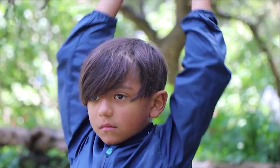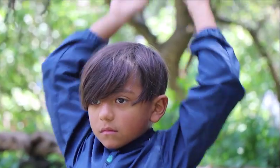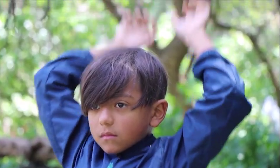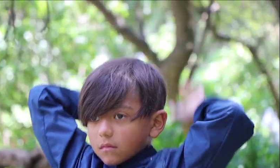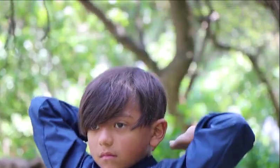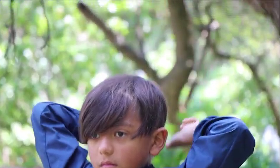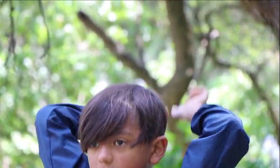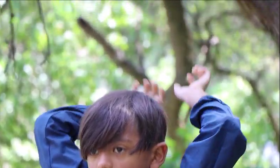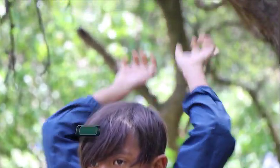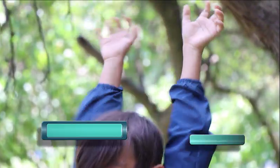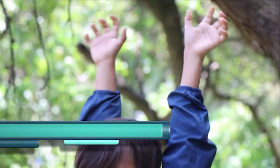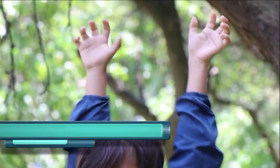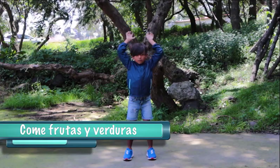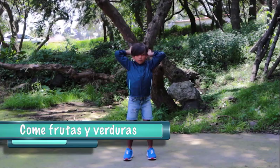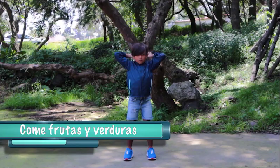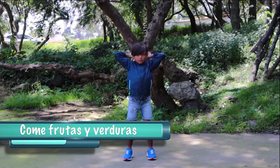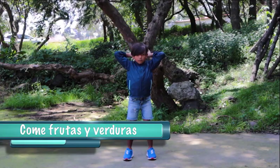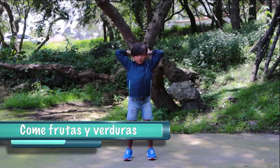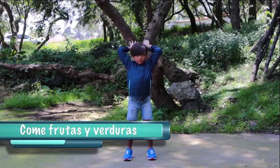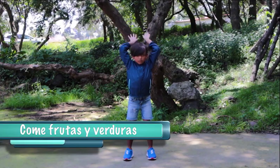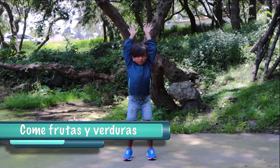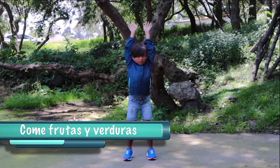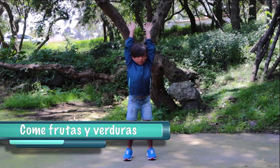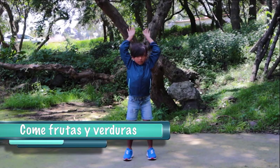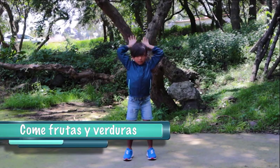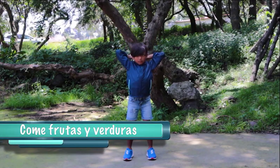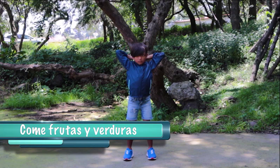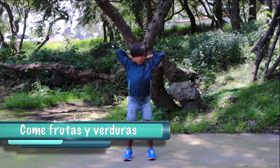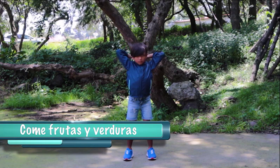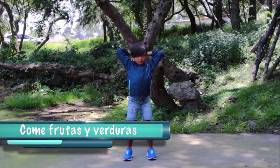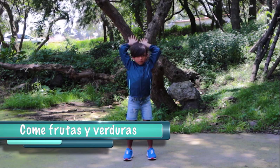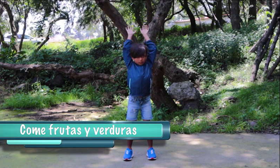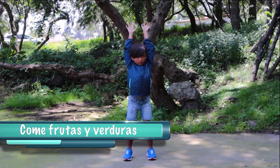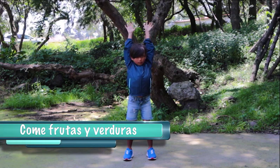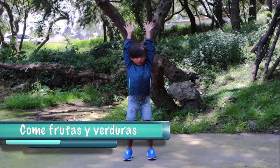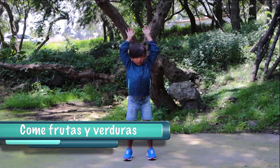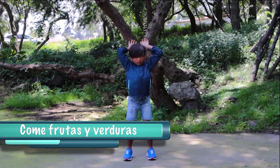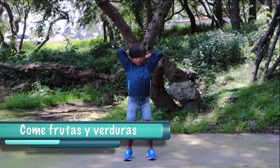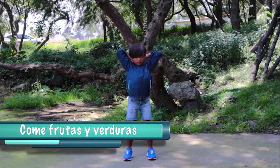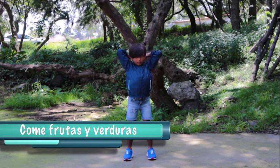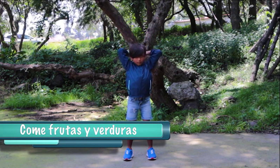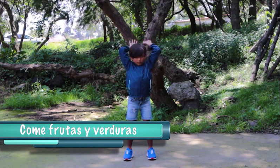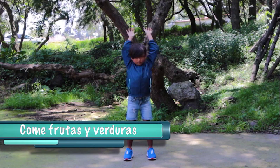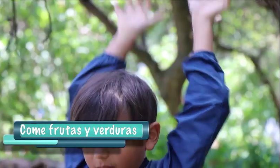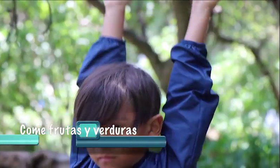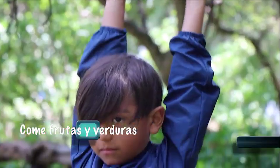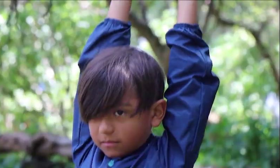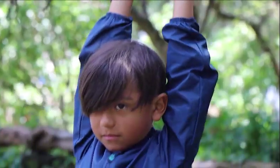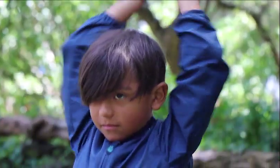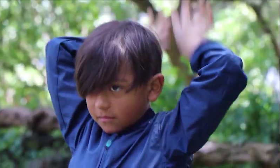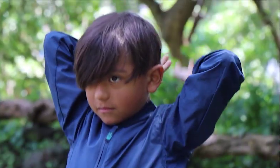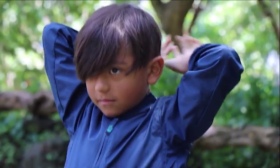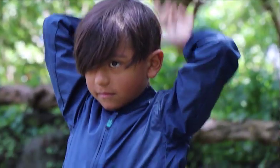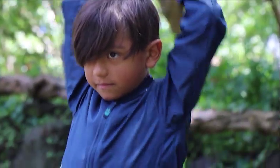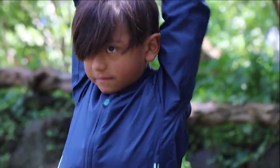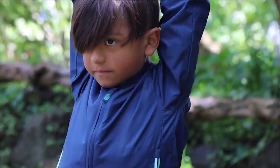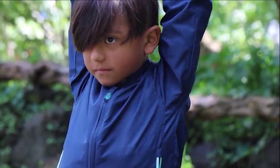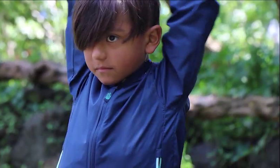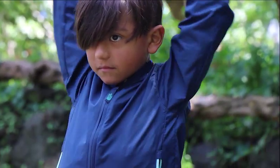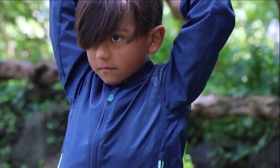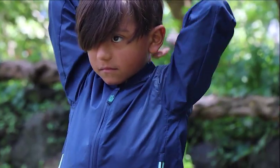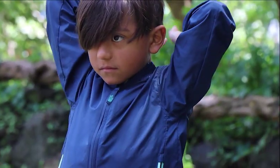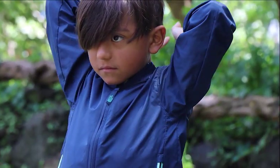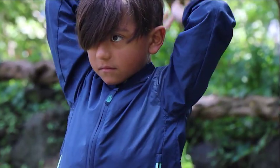Flexión, extendo, con fuerza. Bien, Yair, muy bien. Con fuerza, uno más. Bien,